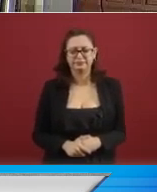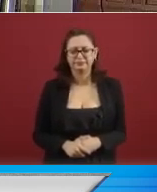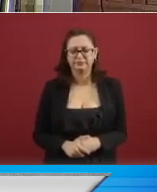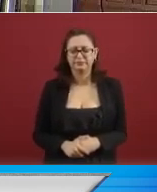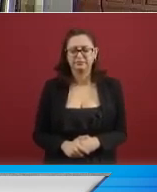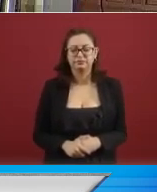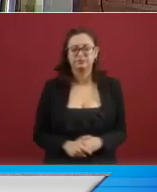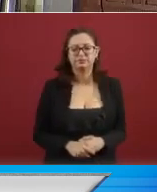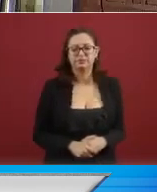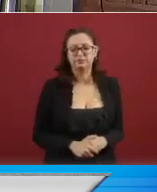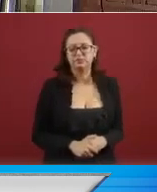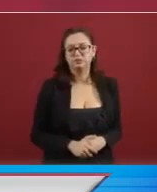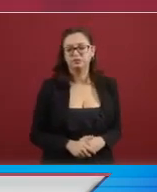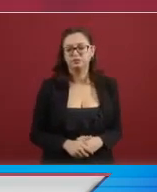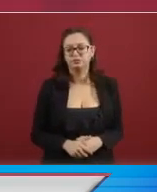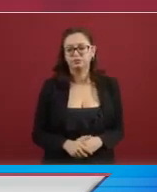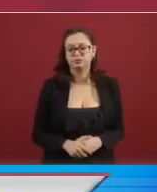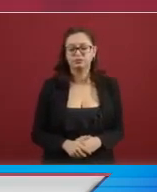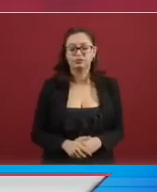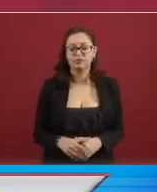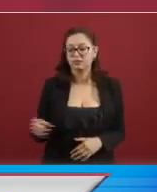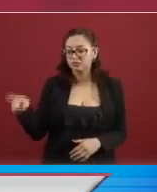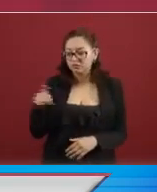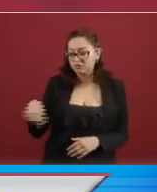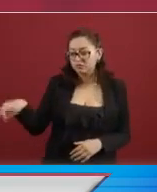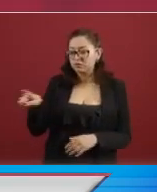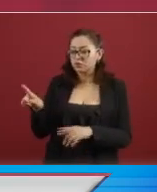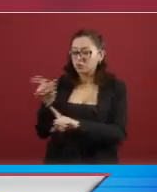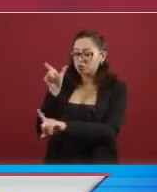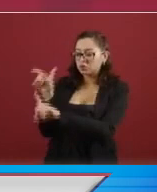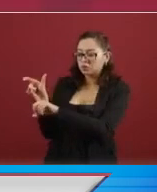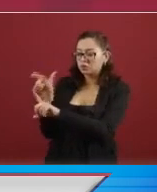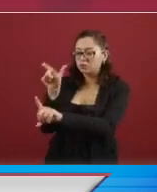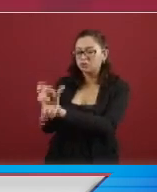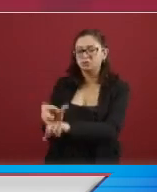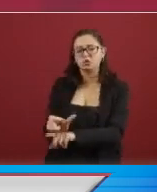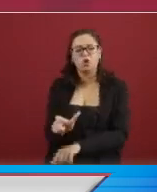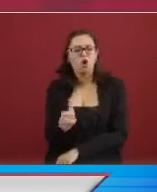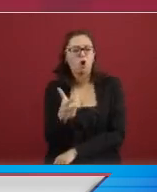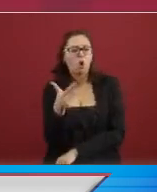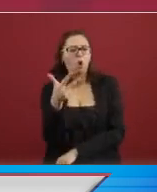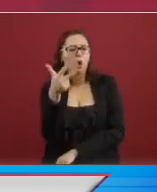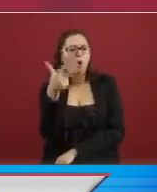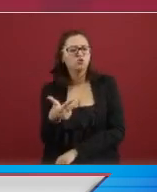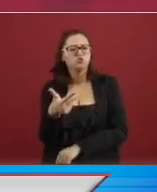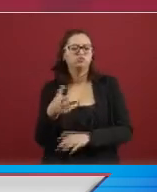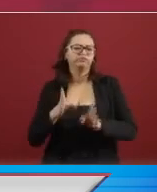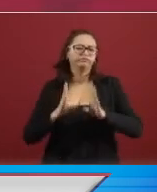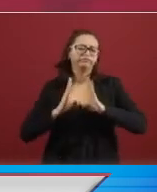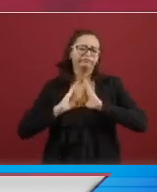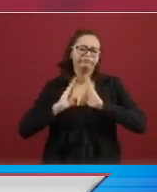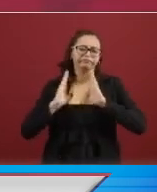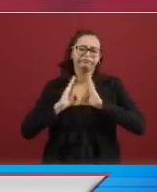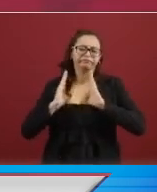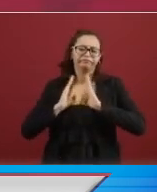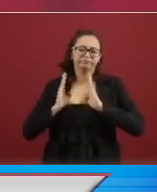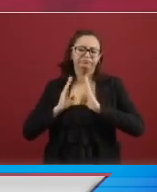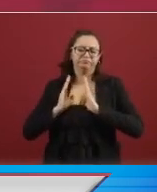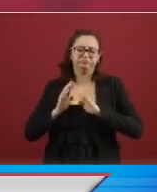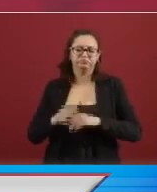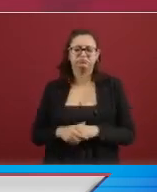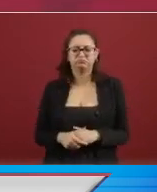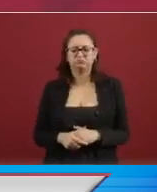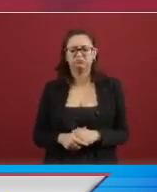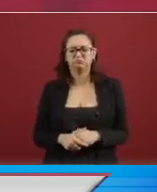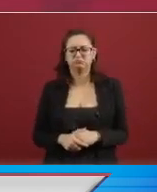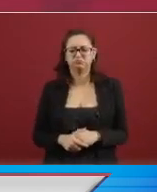alrededor de 8 elementos del ejército. La regla de oro de la democracia es actuar con transparencia, pero cuidando la